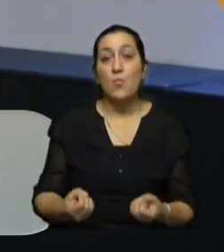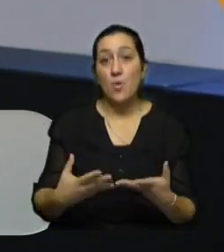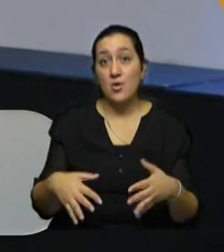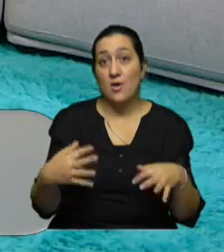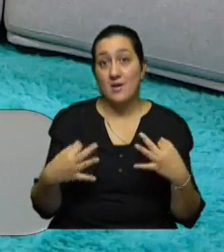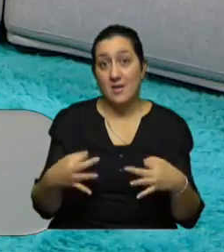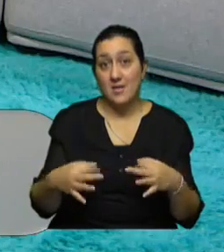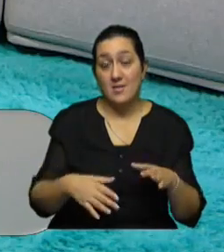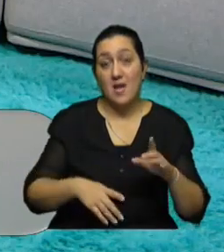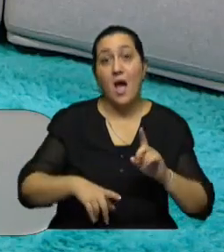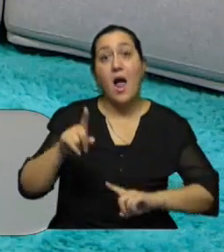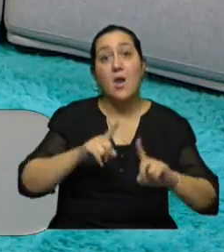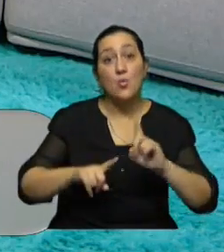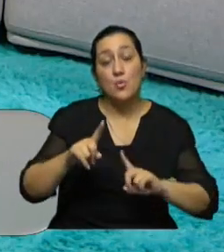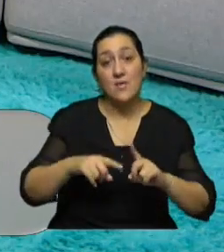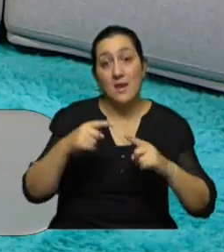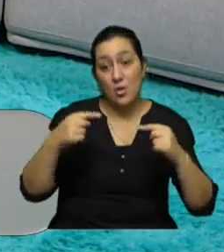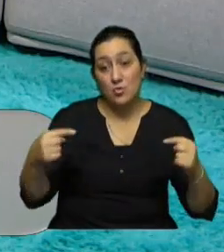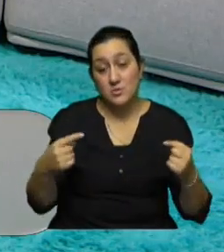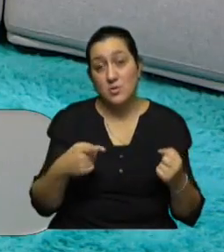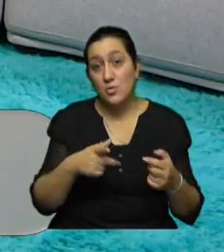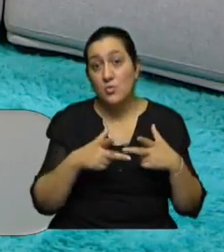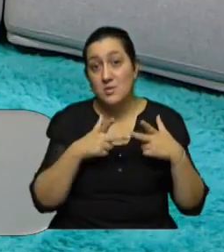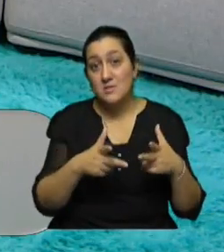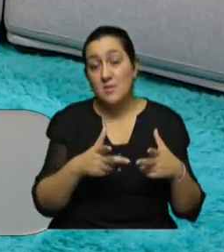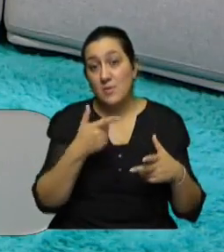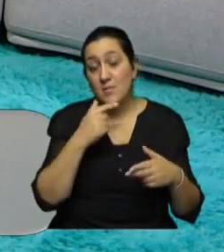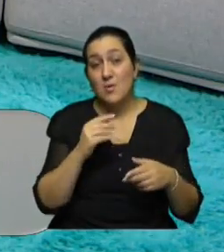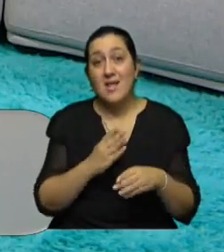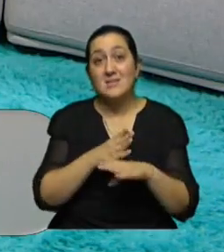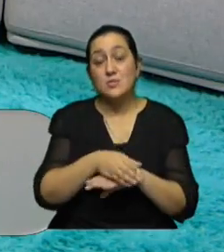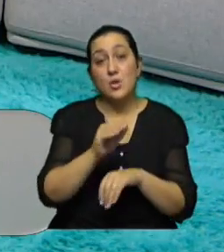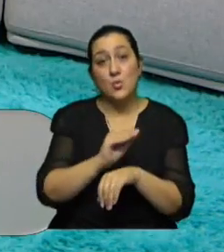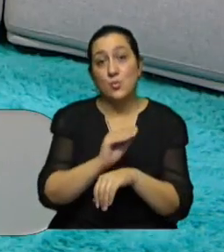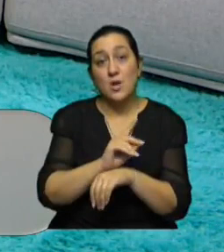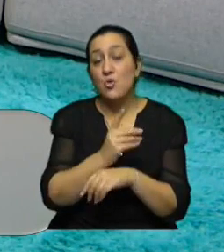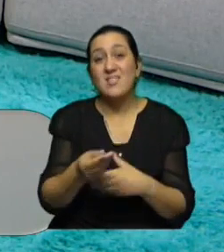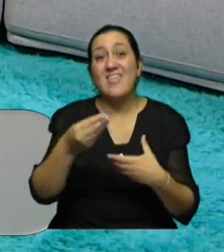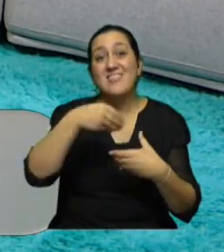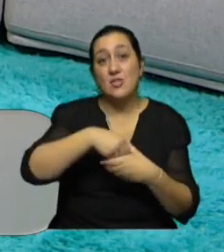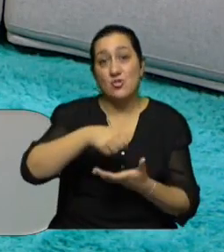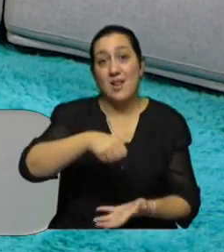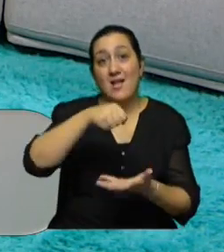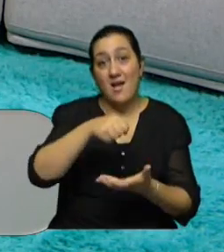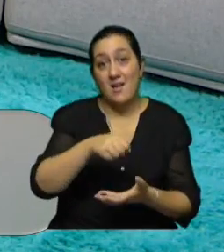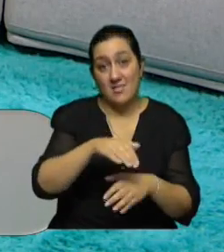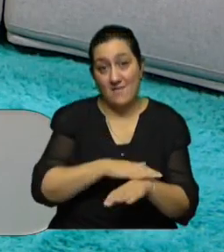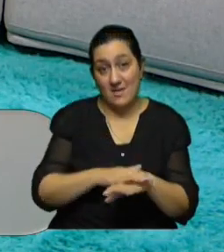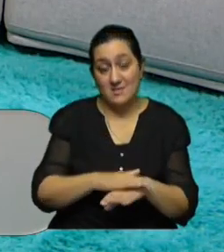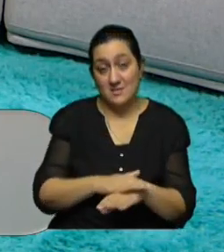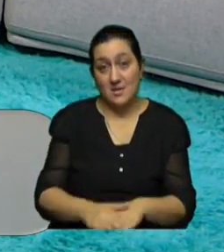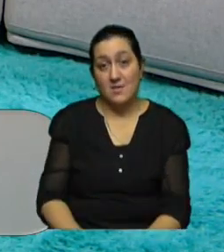realidad algunos de los bienes que tú mencionabas, quizás como el acceso a la cultura, no ingresan en esa canasta